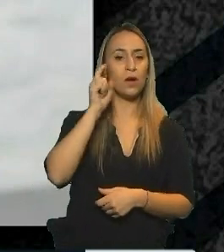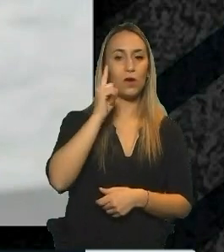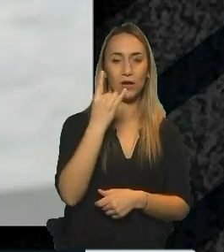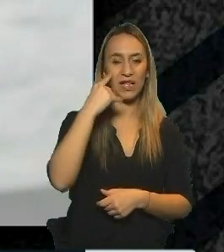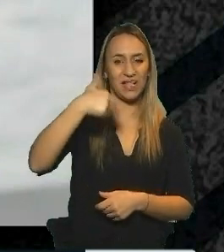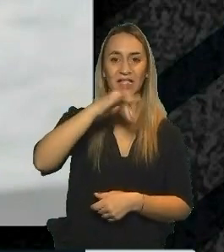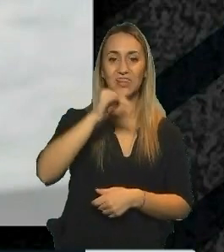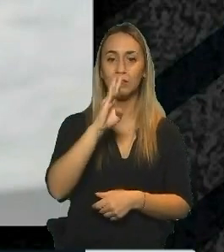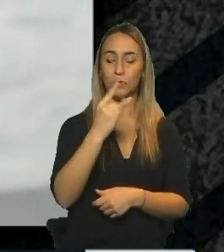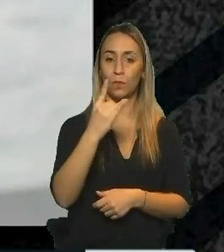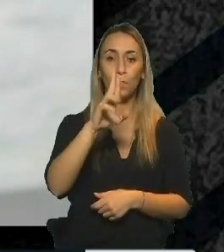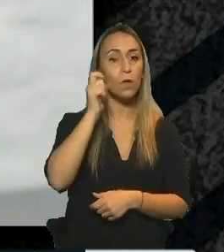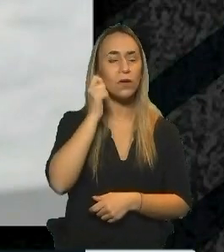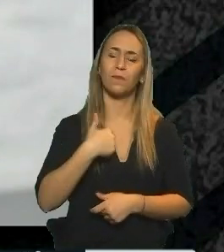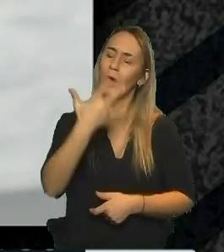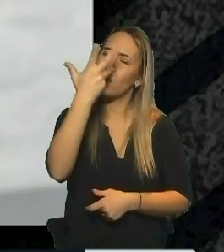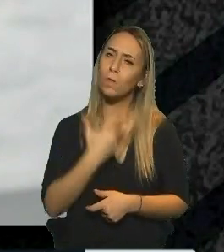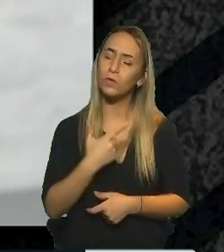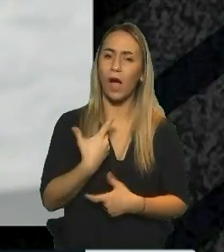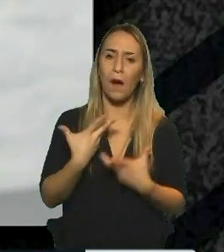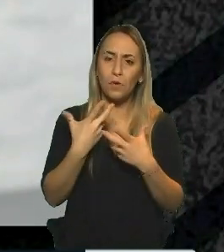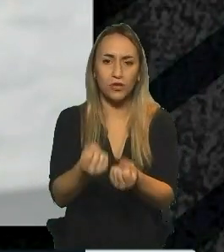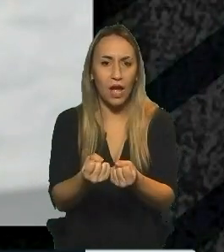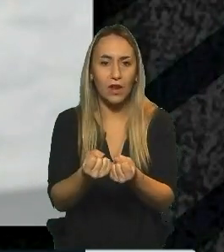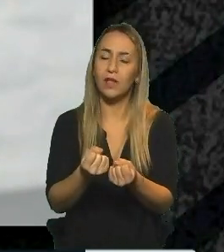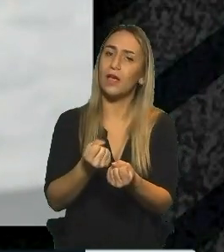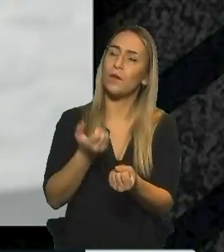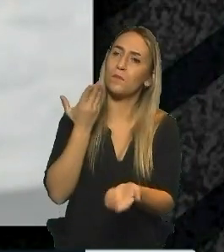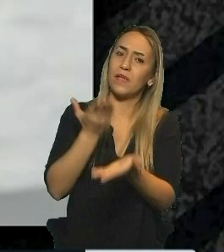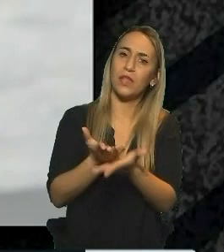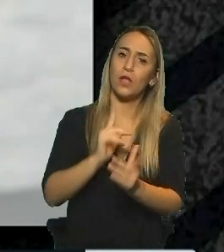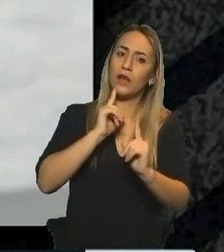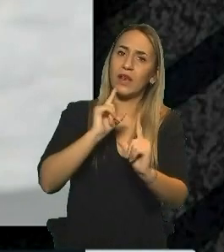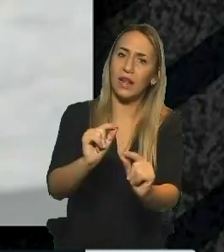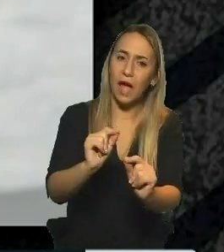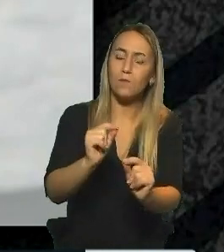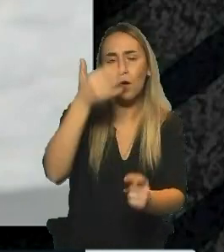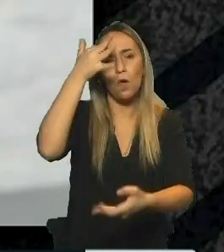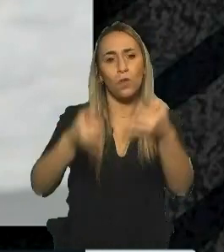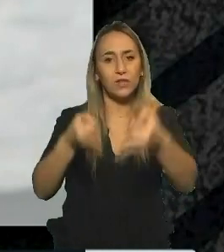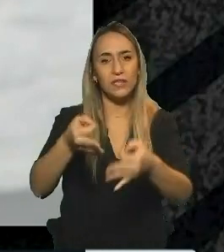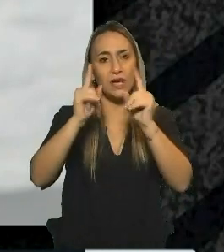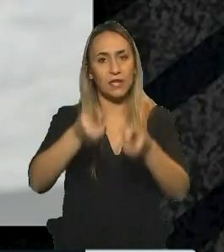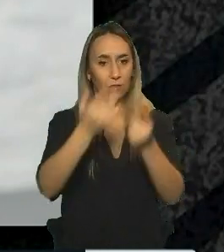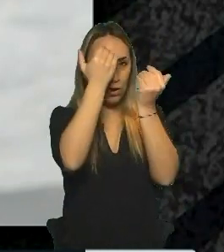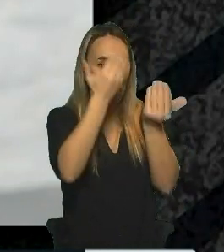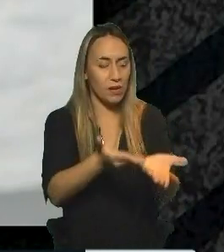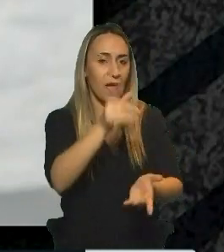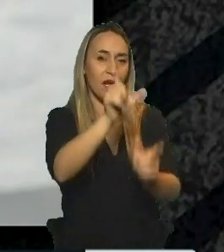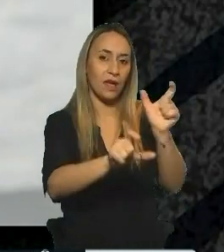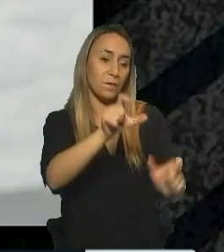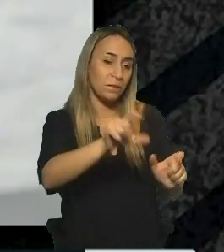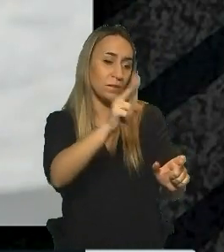un placer estar siempre acompañando en esta búsqueda de justicia y recordar a las víctimas y los